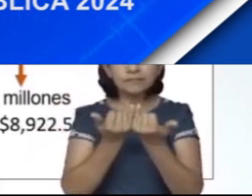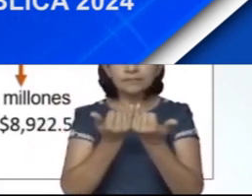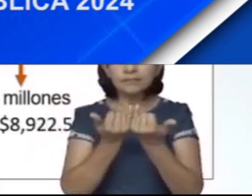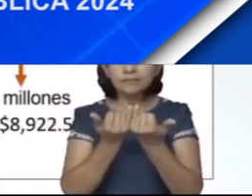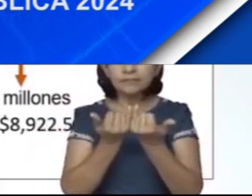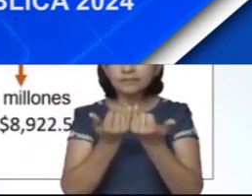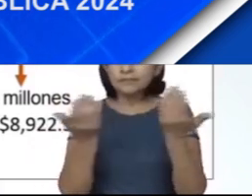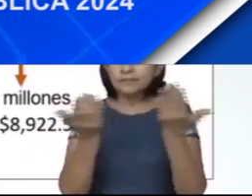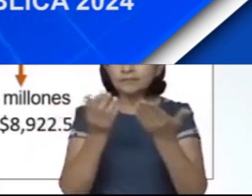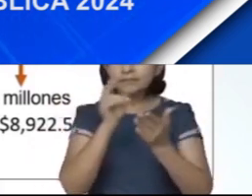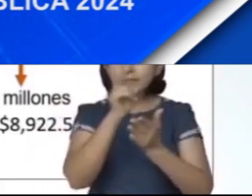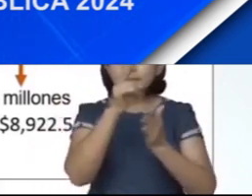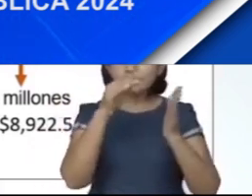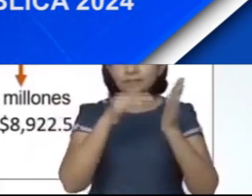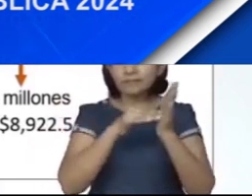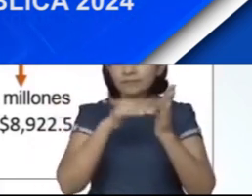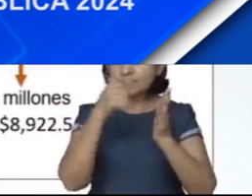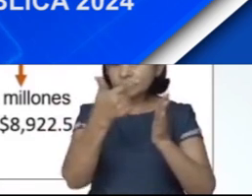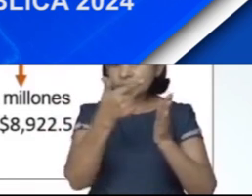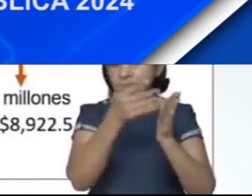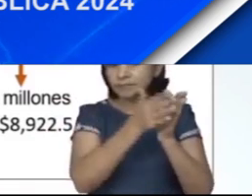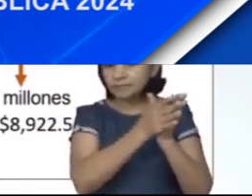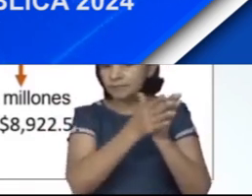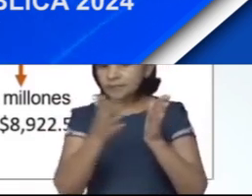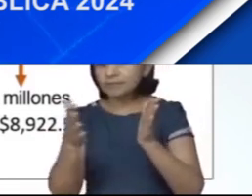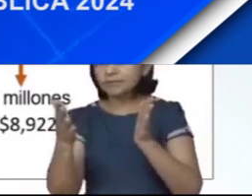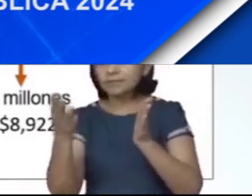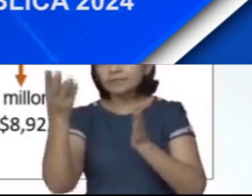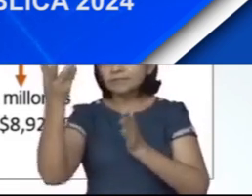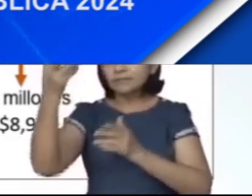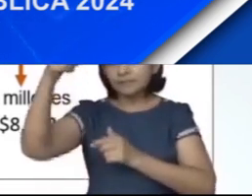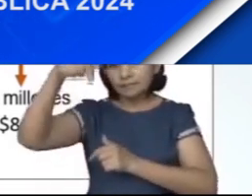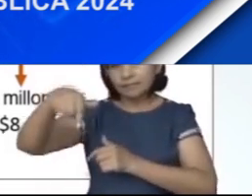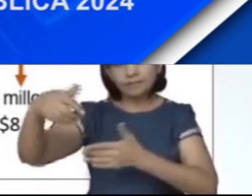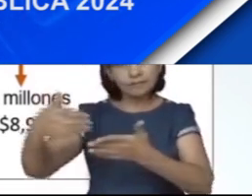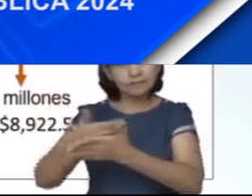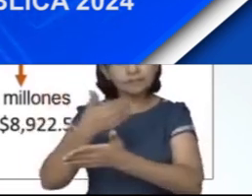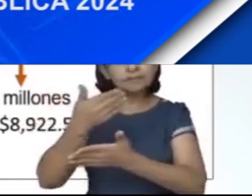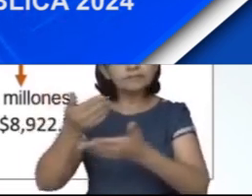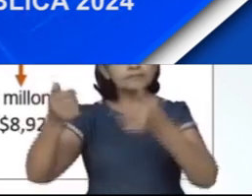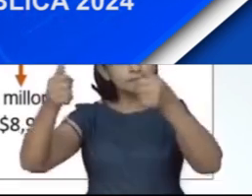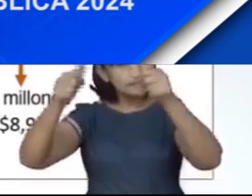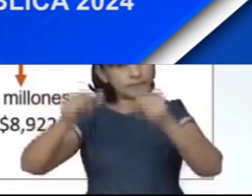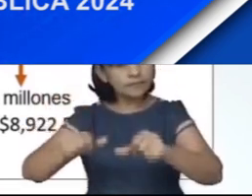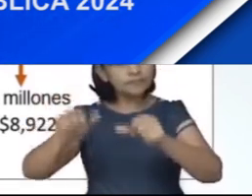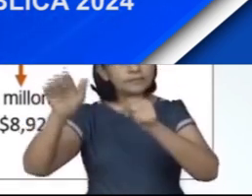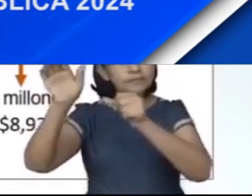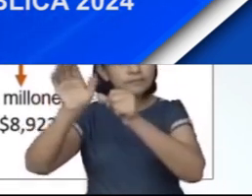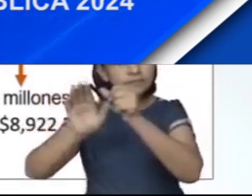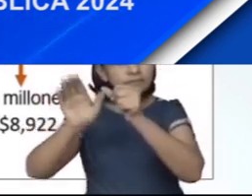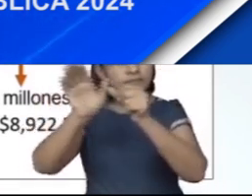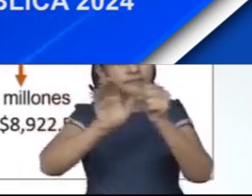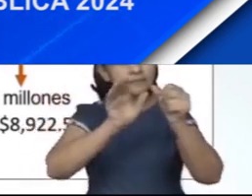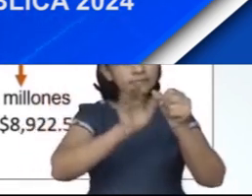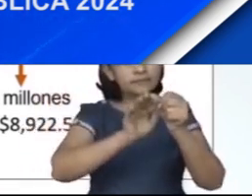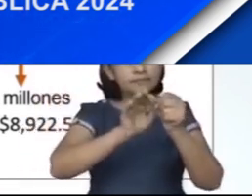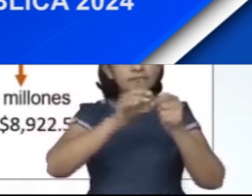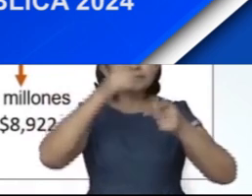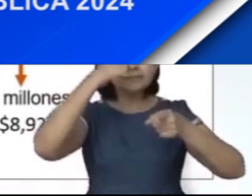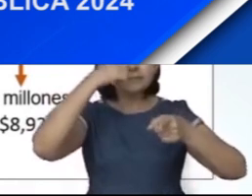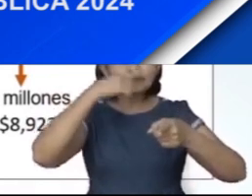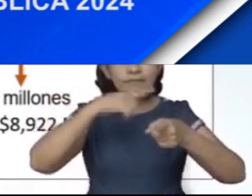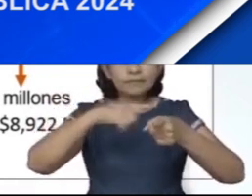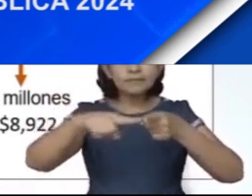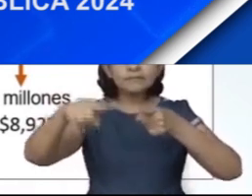igual como del 2007 a nuestra fecha. Se ha asegurado cada uno de los